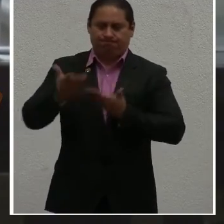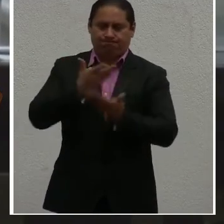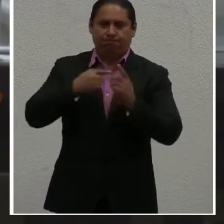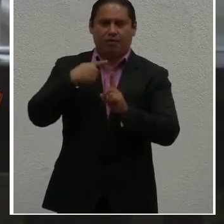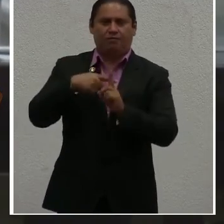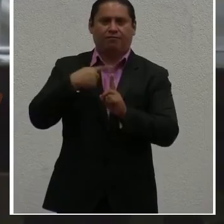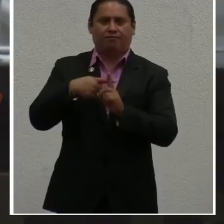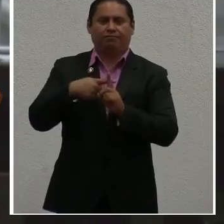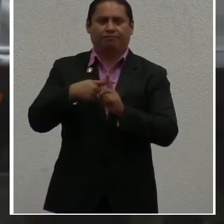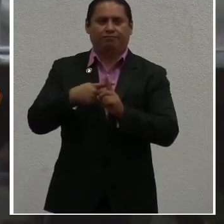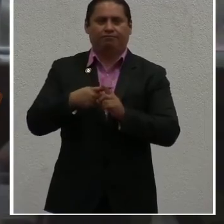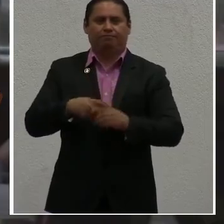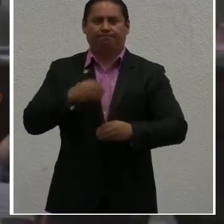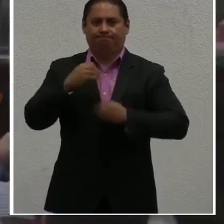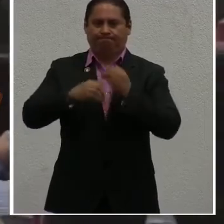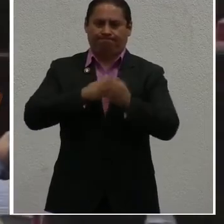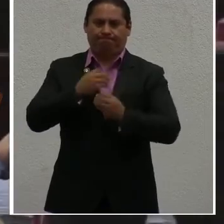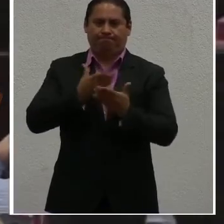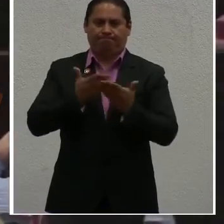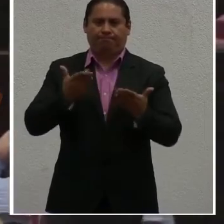se discute.